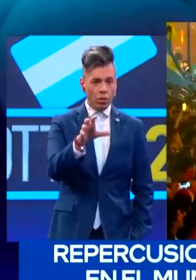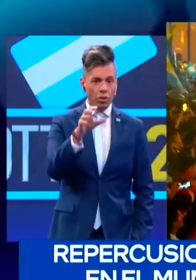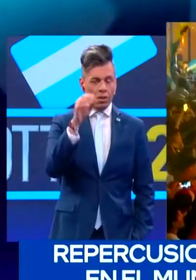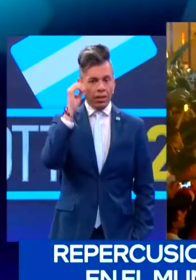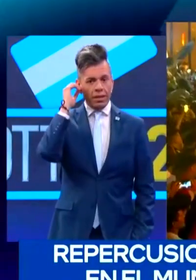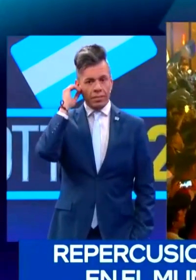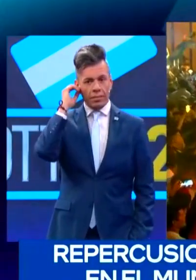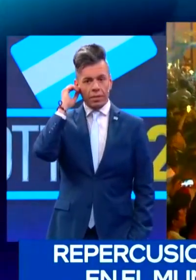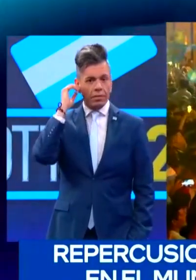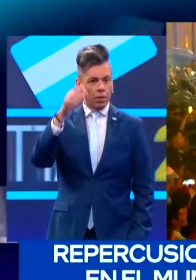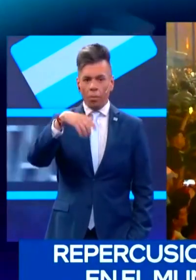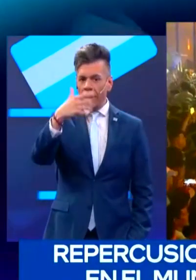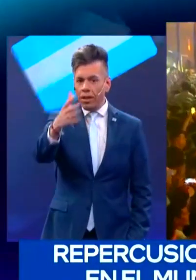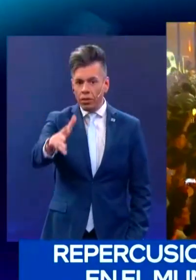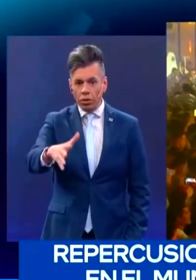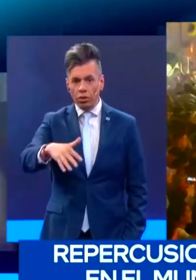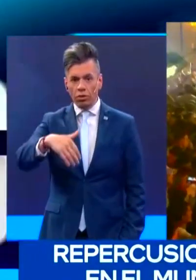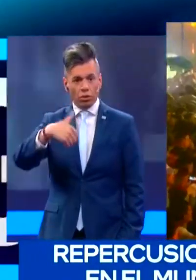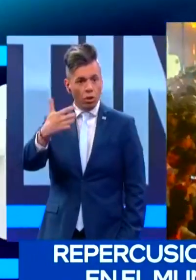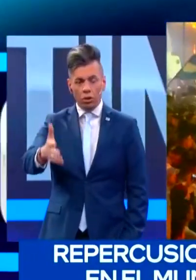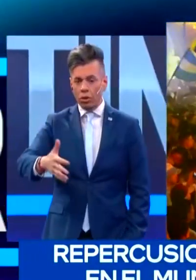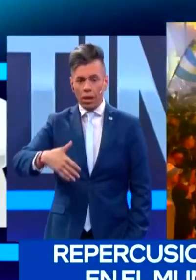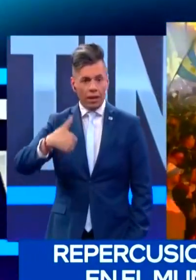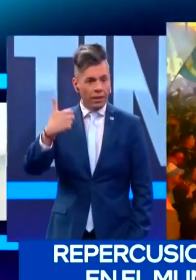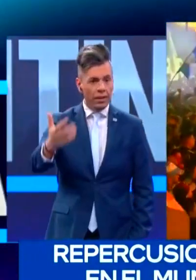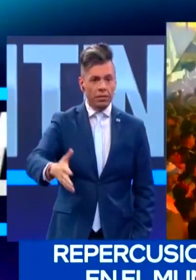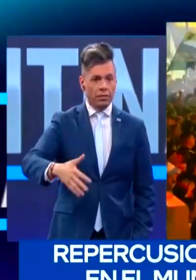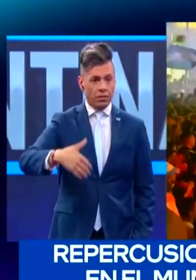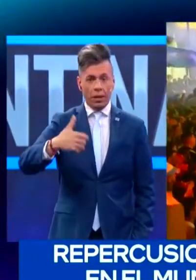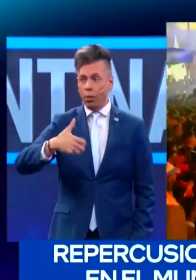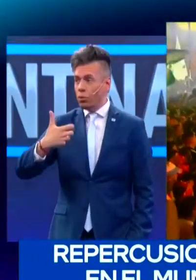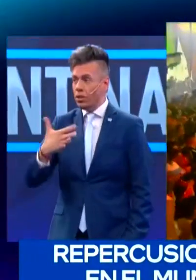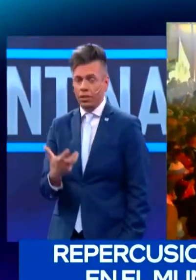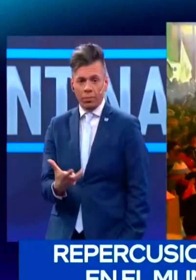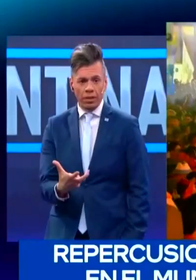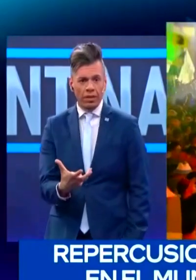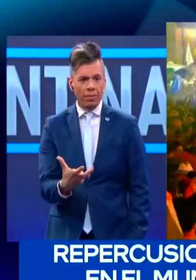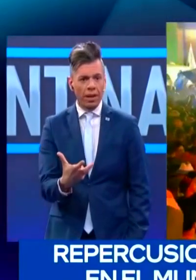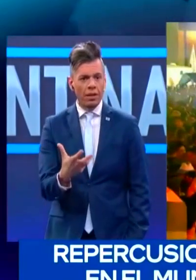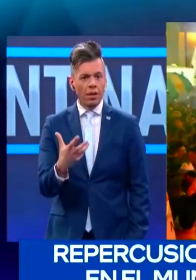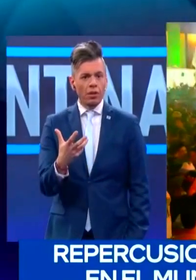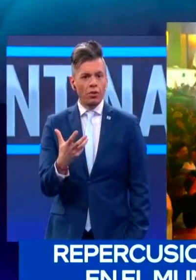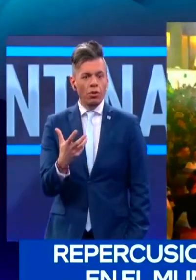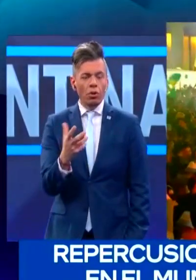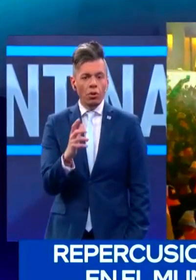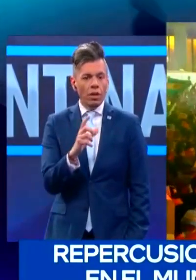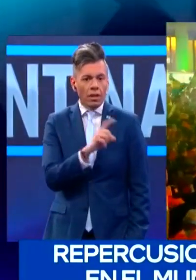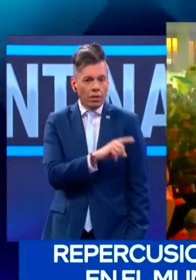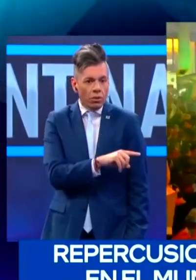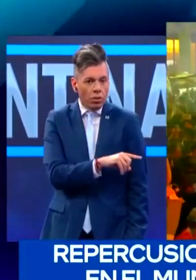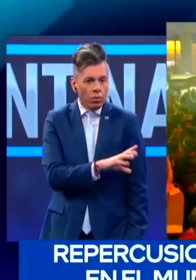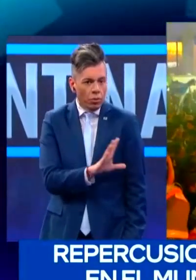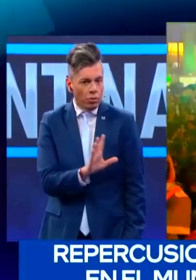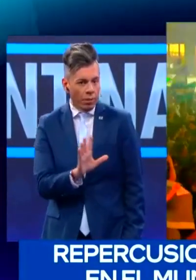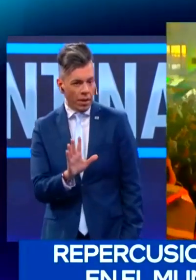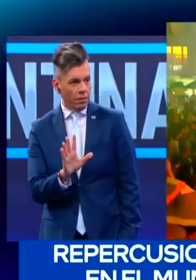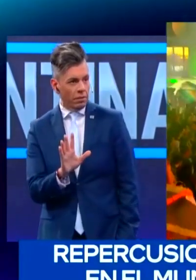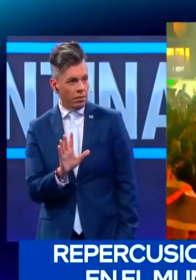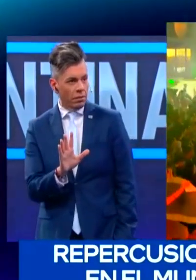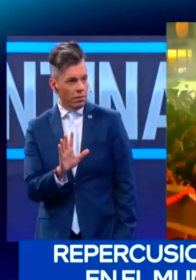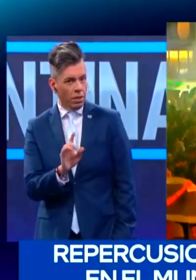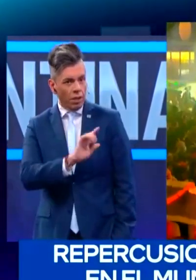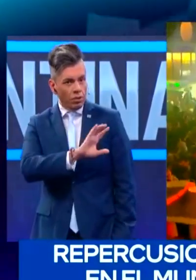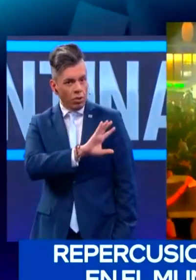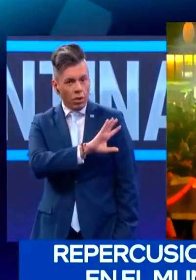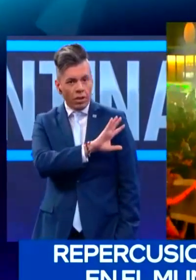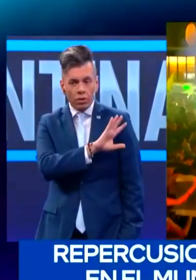momento los medios, nosotros, las redes, se habló muchísimo del tema, no le restó ni un punto a Milei. Para